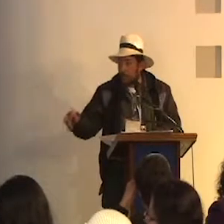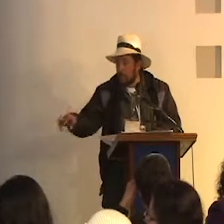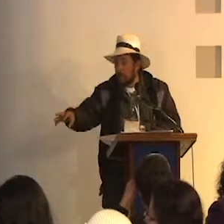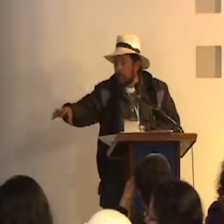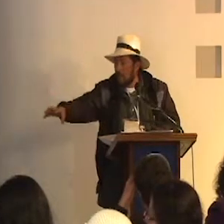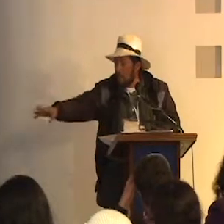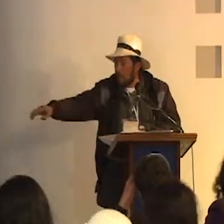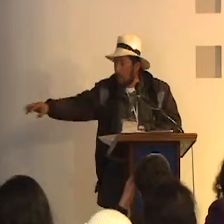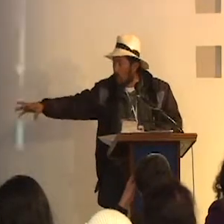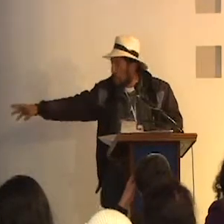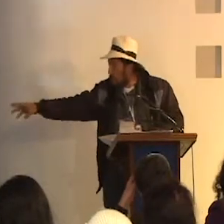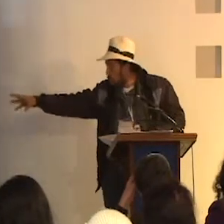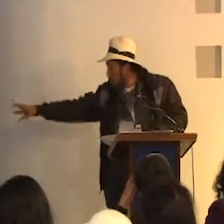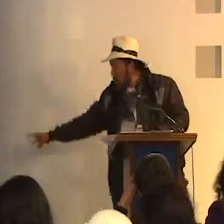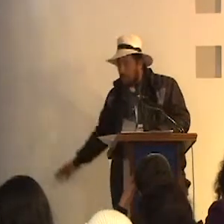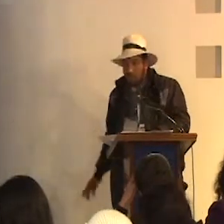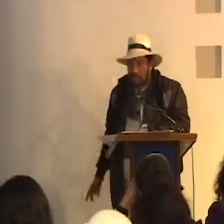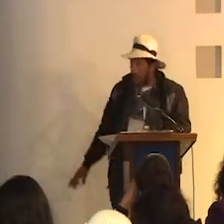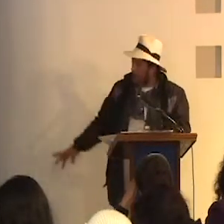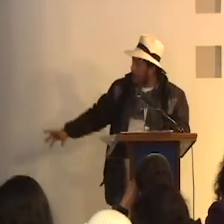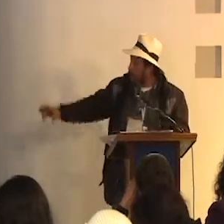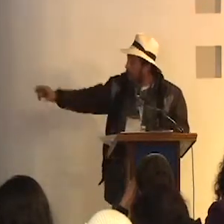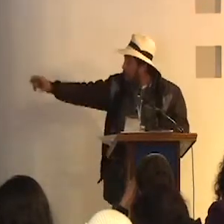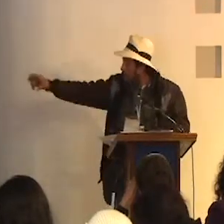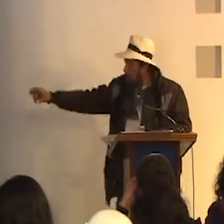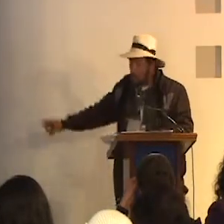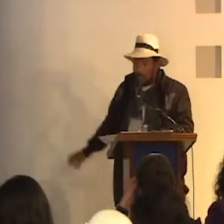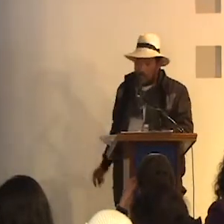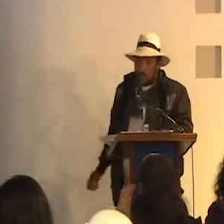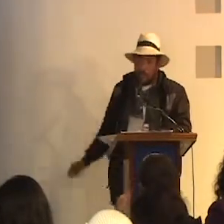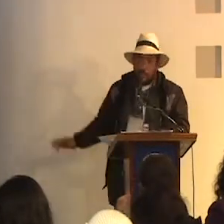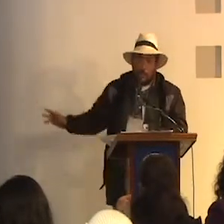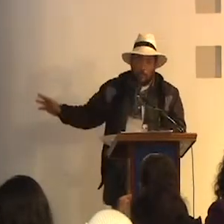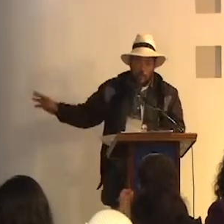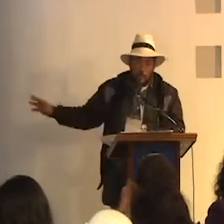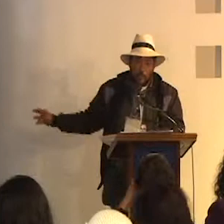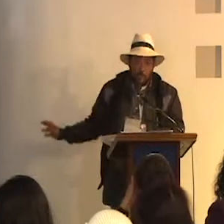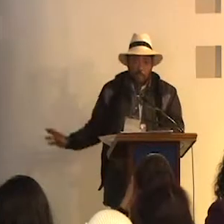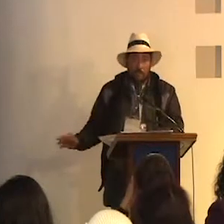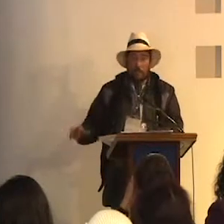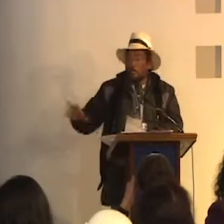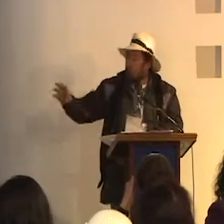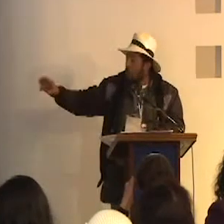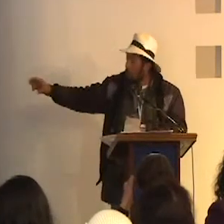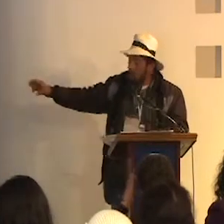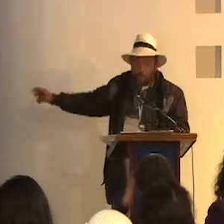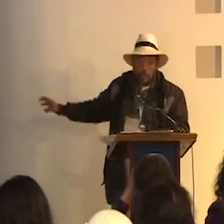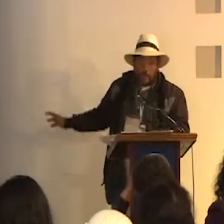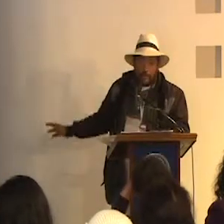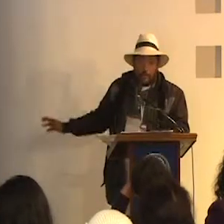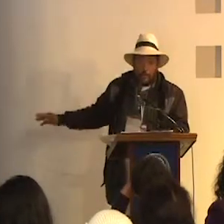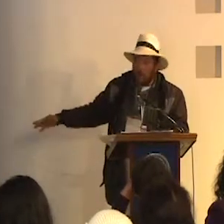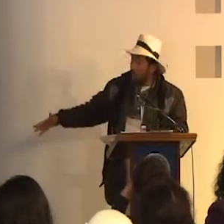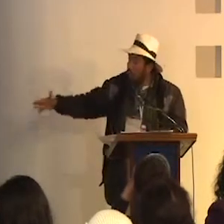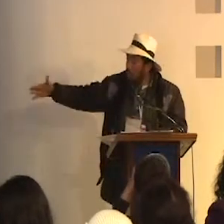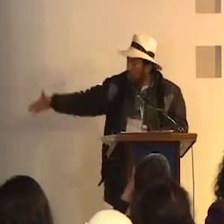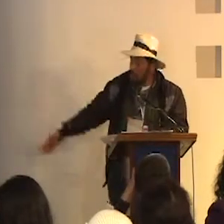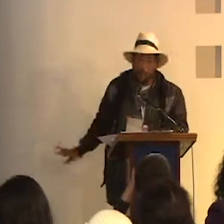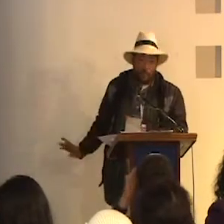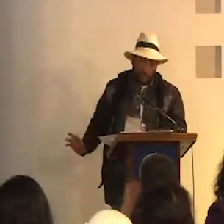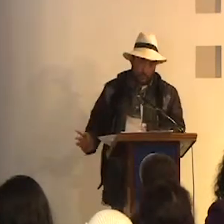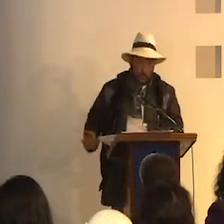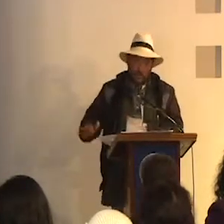unos cucuruchos de dos piezas y una vaina así, sala comedor, y la cocina y el baño son un